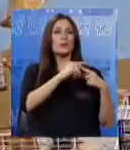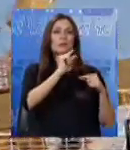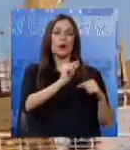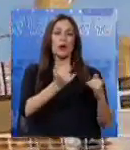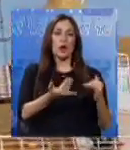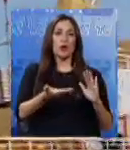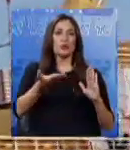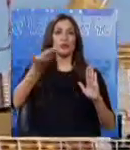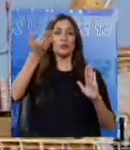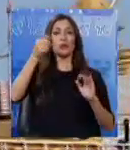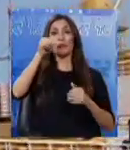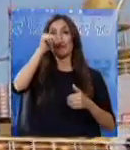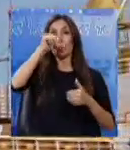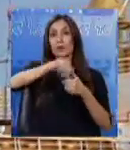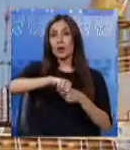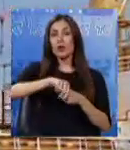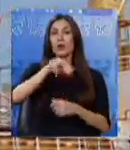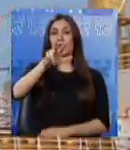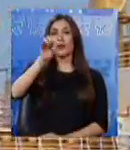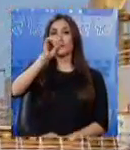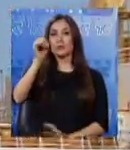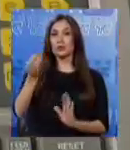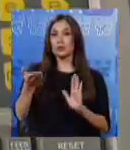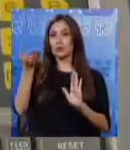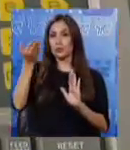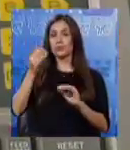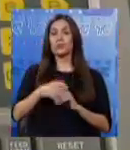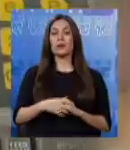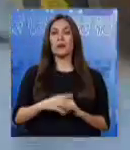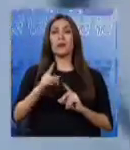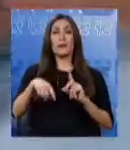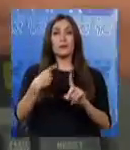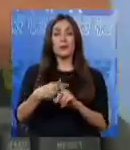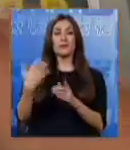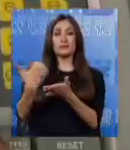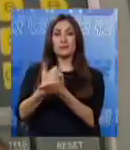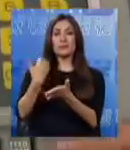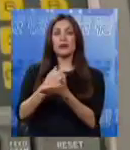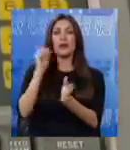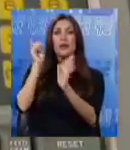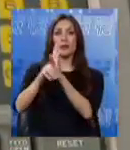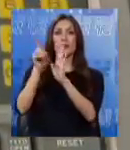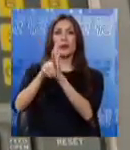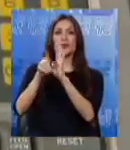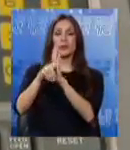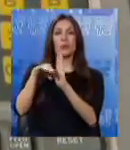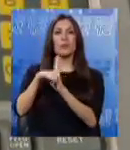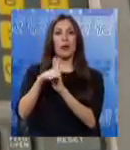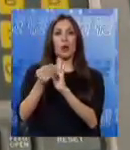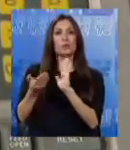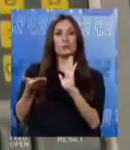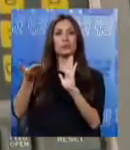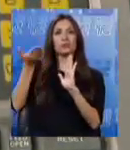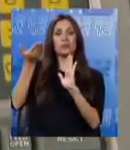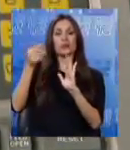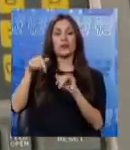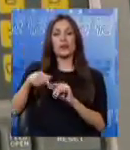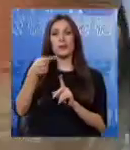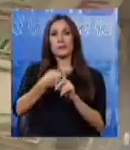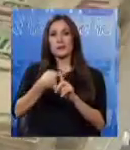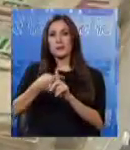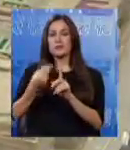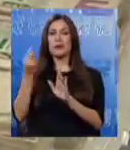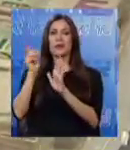La petrolera también creció en un 3% y que ha existido un incremento en los depósitos del sistema financiero durante los últimos